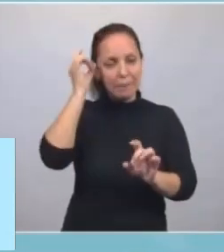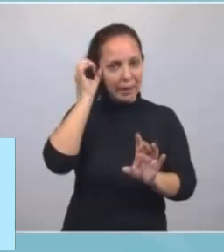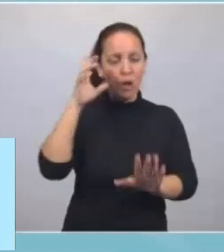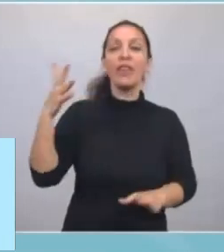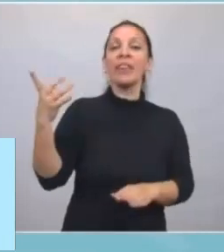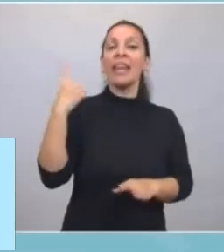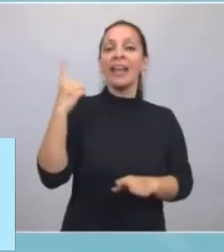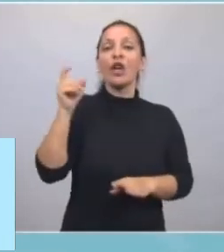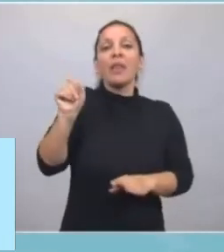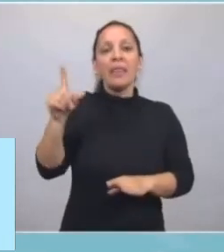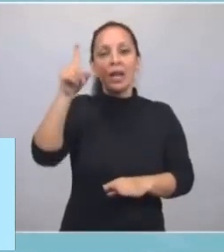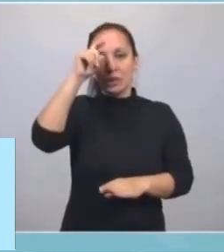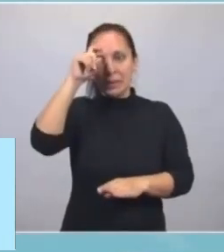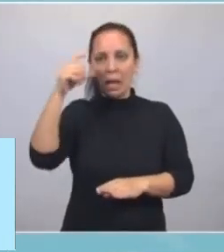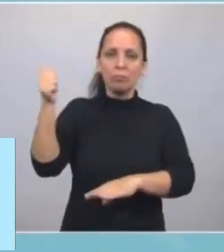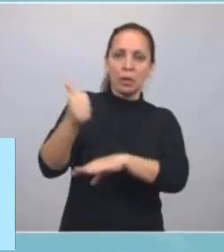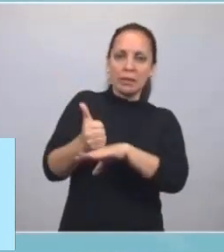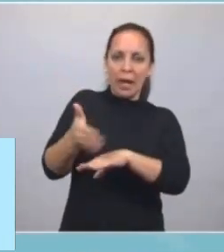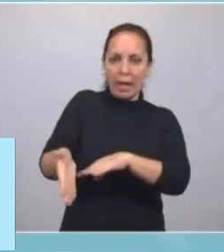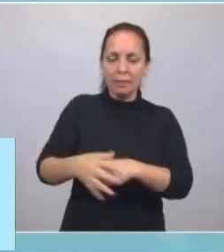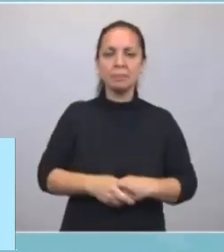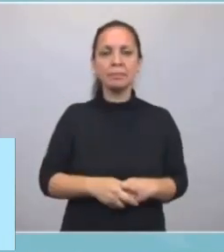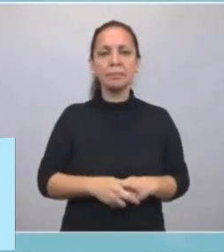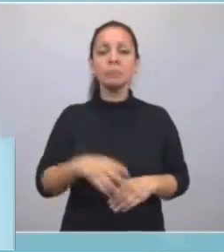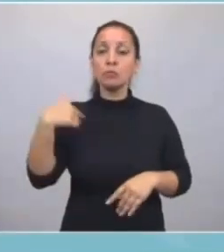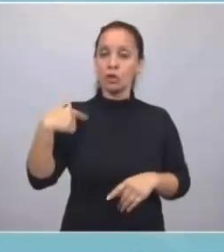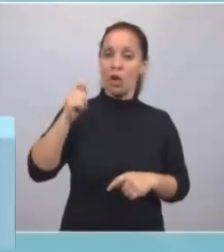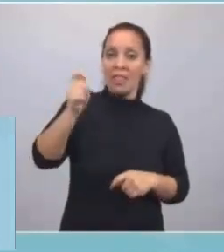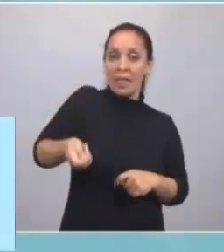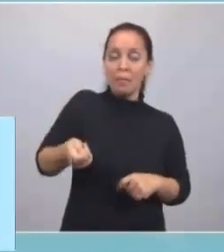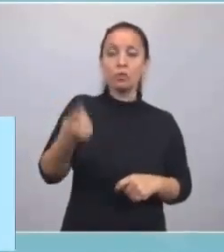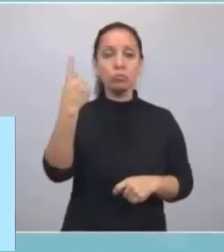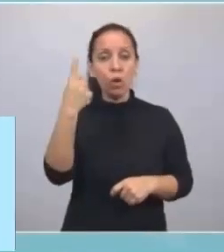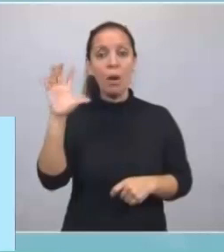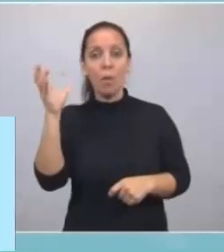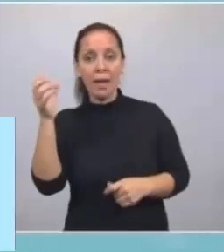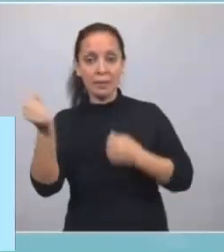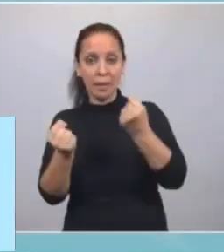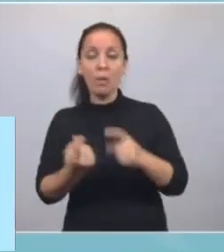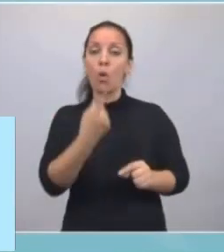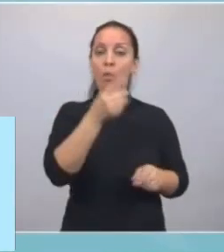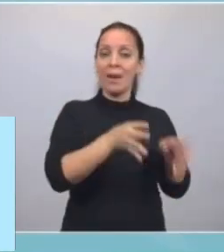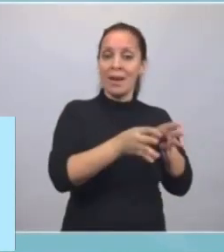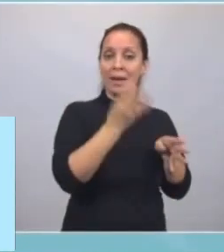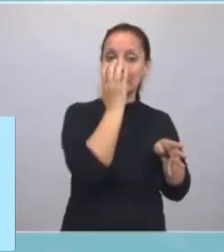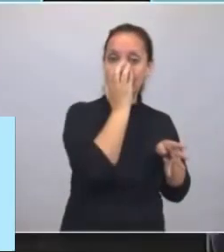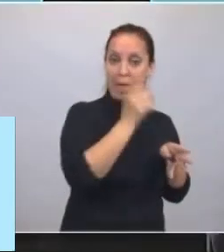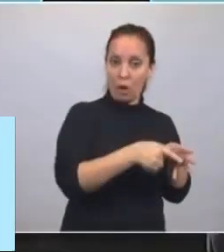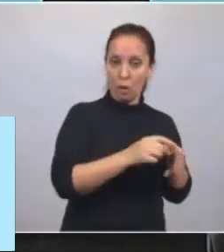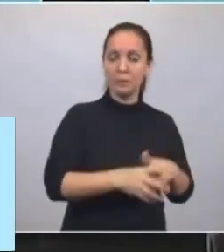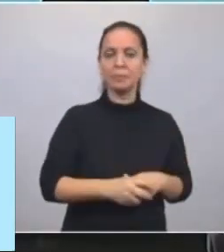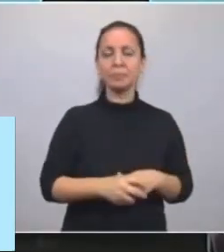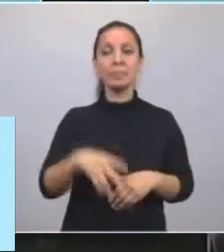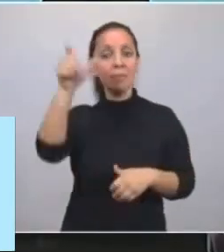del hospital por acompañarnos porque hoy trajimos una ambulancia y un respirador y me contaba el director del hospital que